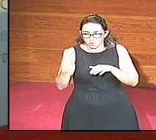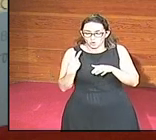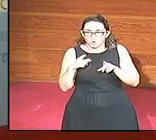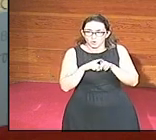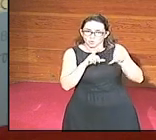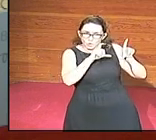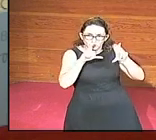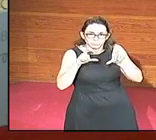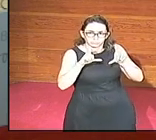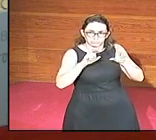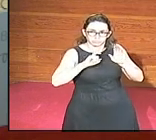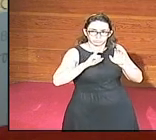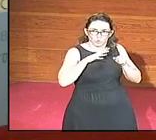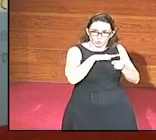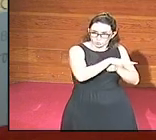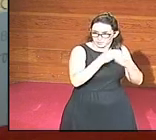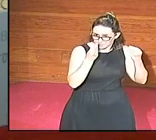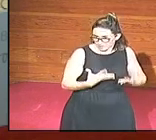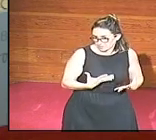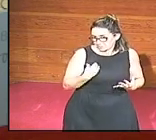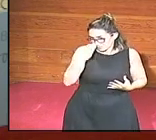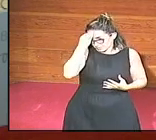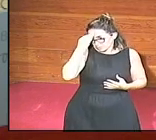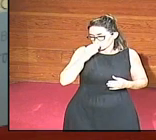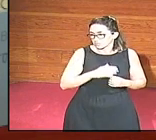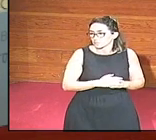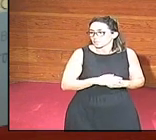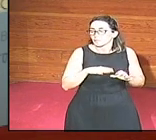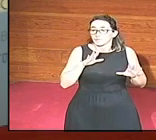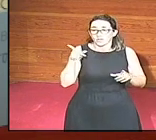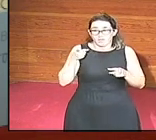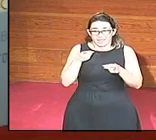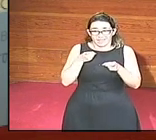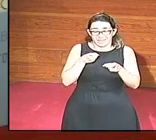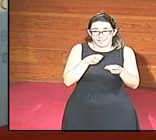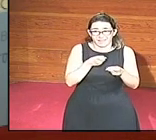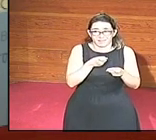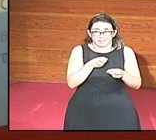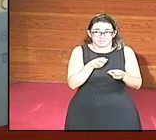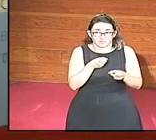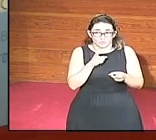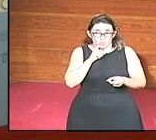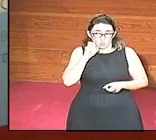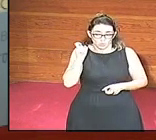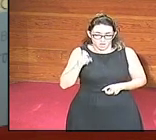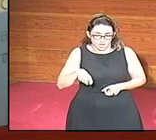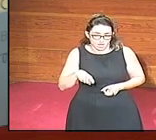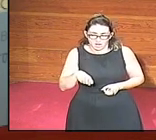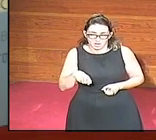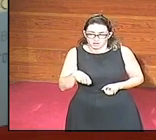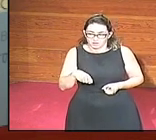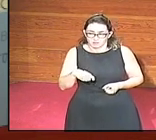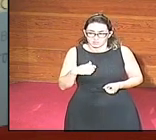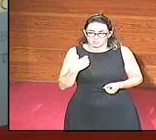pero ahí esta guerra no es nueva. Esta guerra tiene ya la friolera